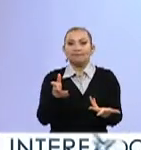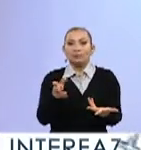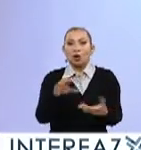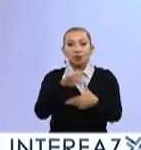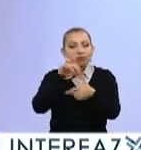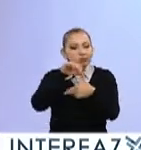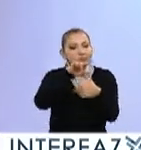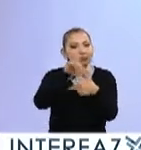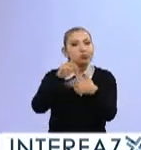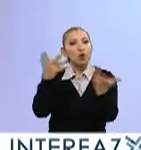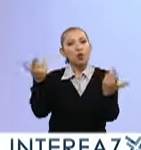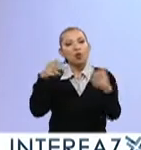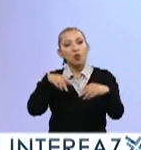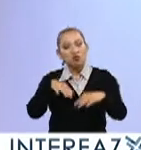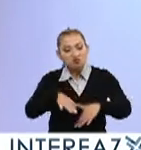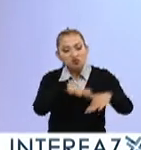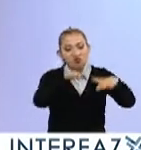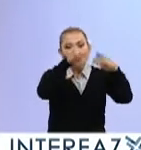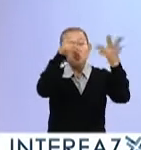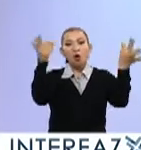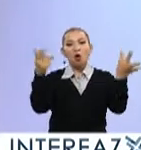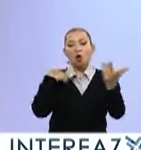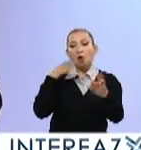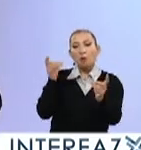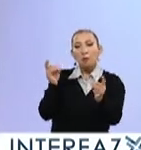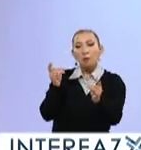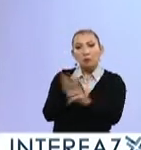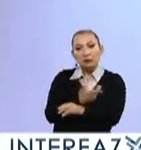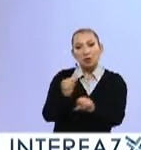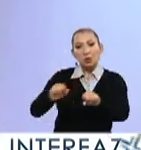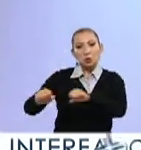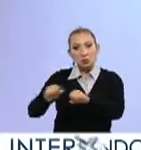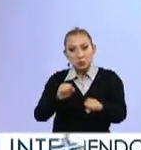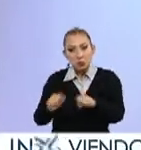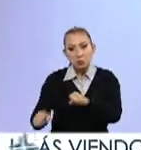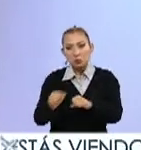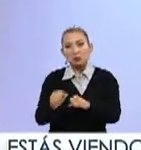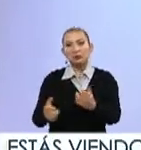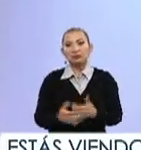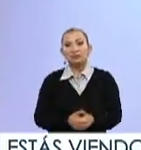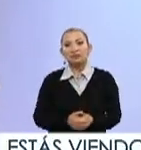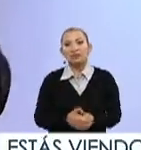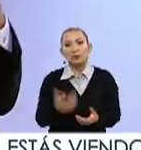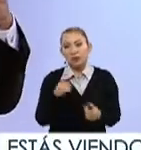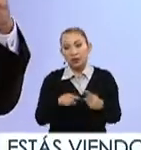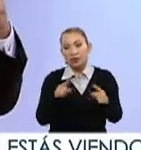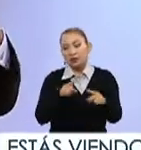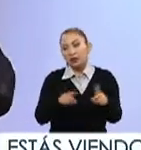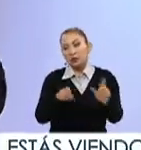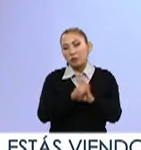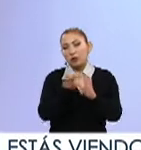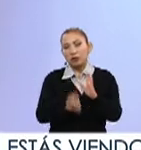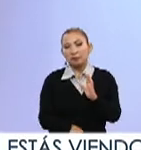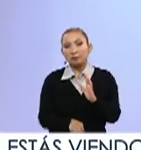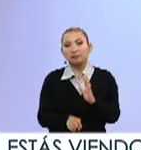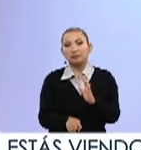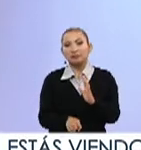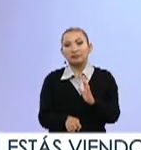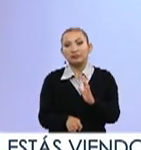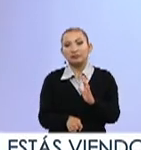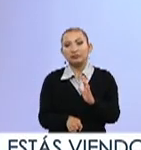o circunstancias adversas causadas por la naturaleza de nuestro propio planeta, pues son varios. Pueden llegar a